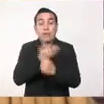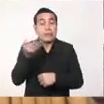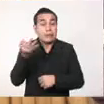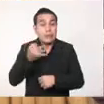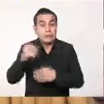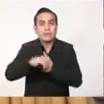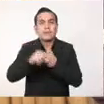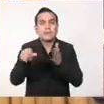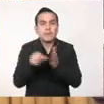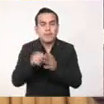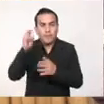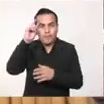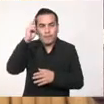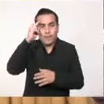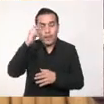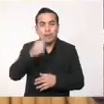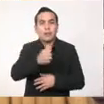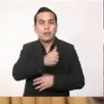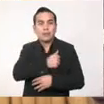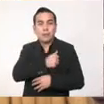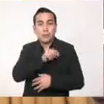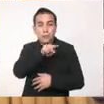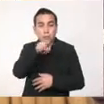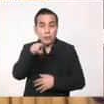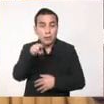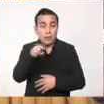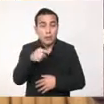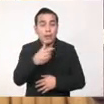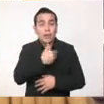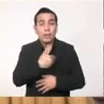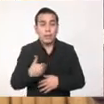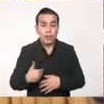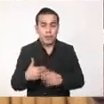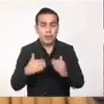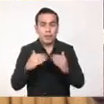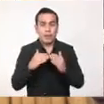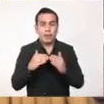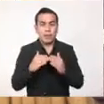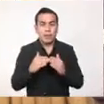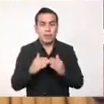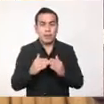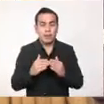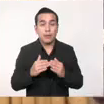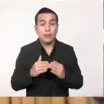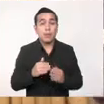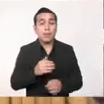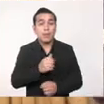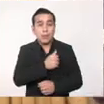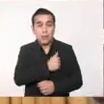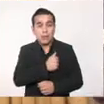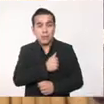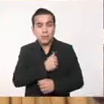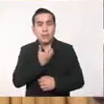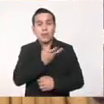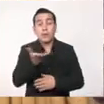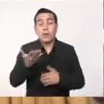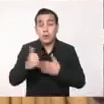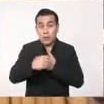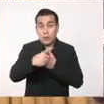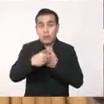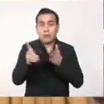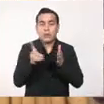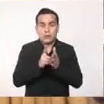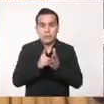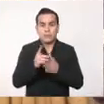Y yo creo que esa es una gran responsabilidad que tiene usted como presidente de la República y, desde luego, una gran responsabilidad que tienen los diputados